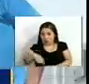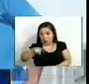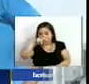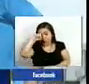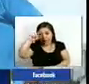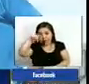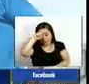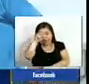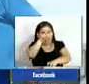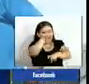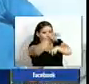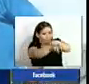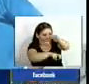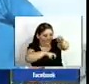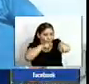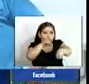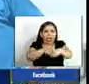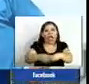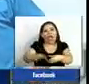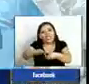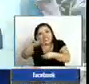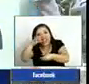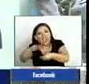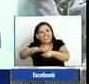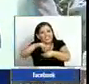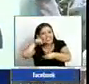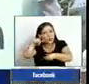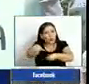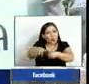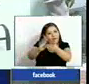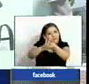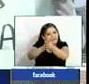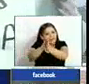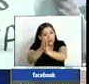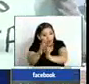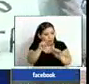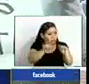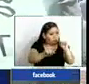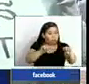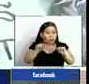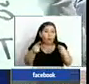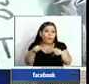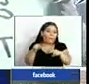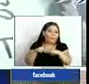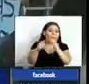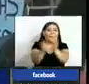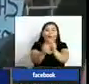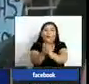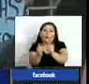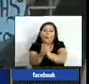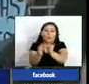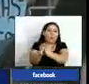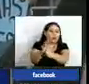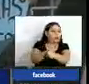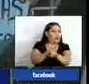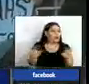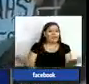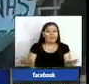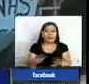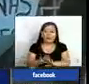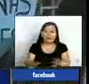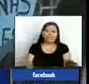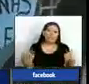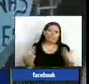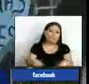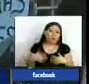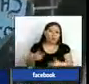juegos mecánicos, venta de golosinas y otro tipo de entretenimiento. Los efectos colaterales de la pandemia los ha dejado en una situación